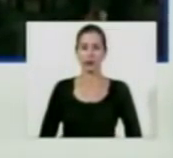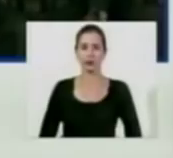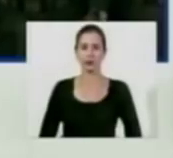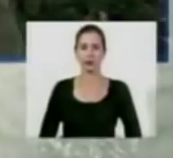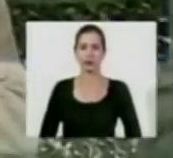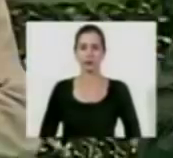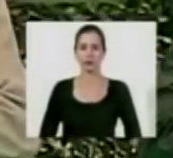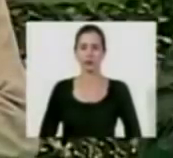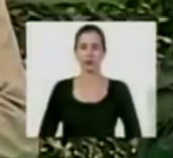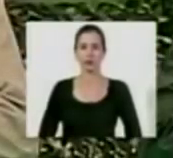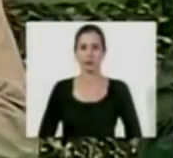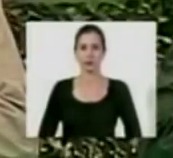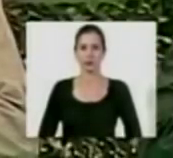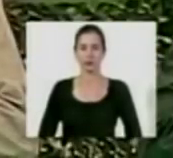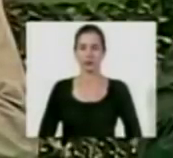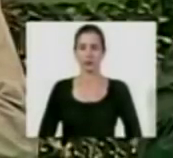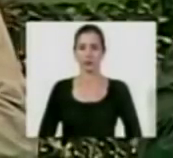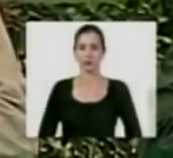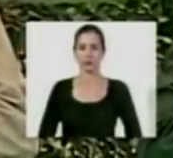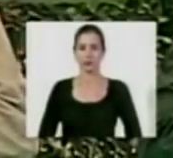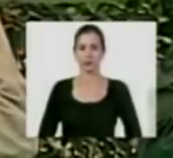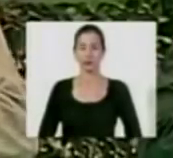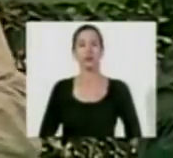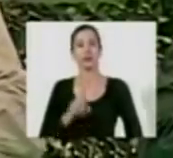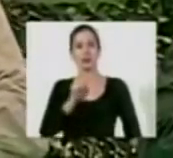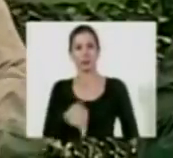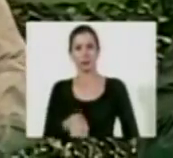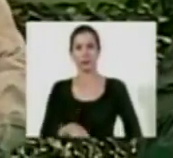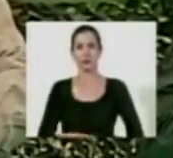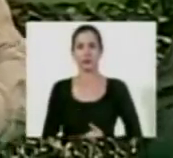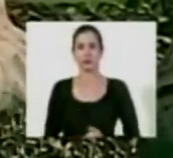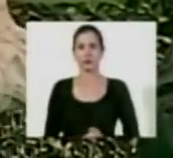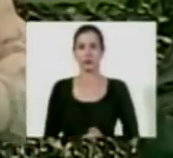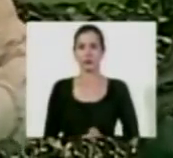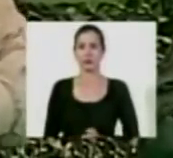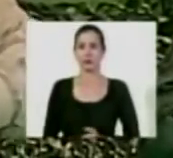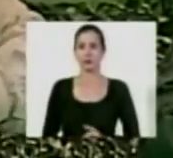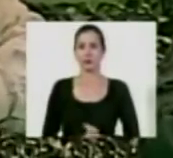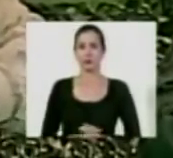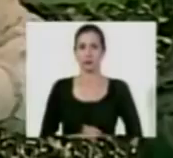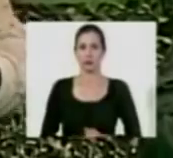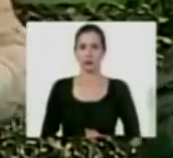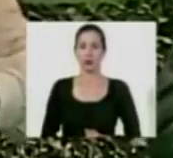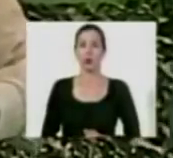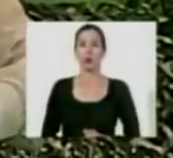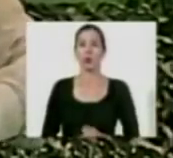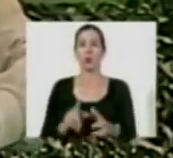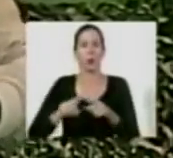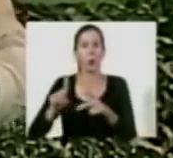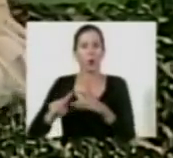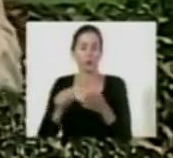Venceremos, así es. Bueno, fíjense ustedes, también me parece muy importante. Yo tengo un conjunto de notas que he tomado